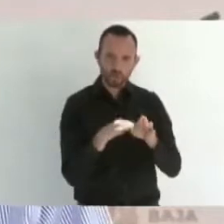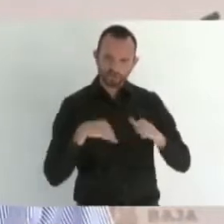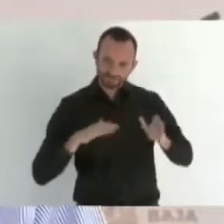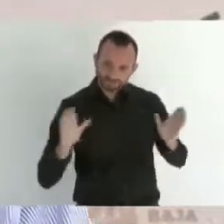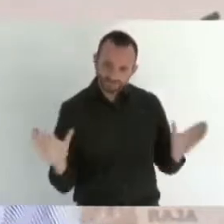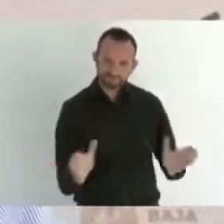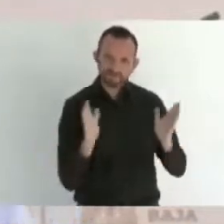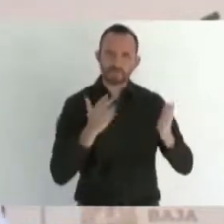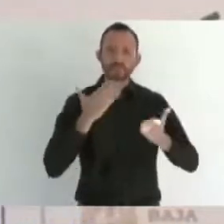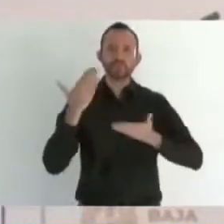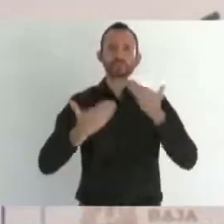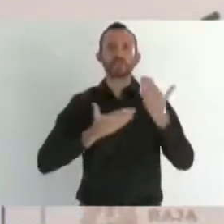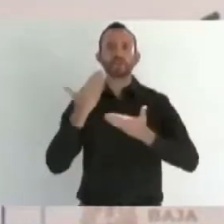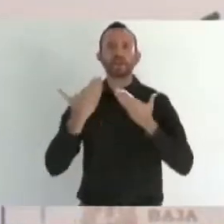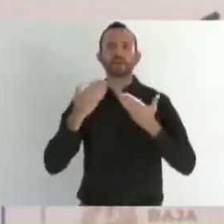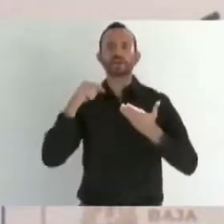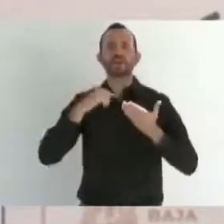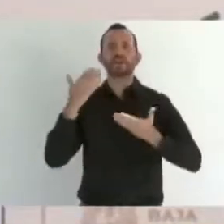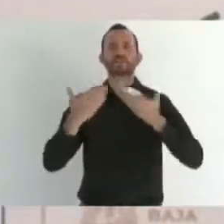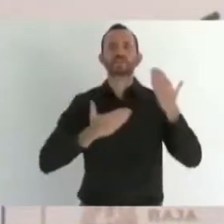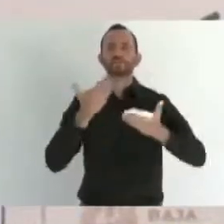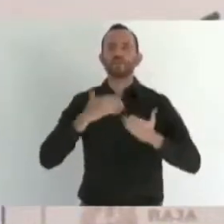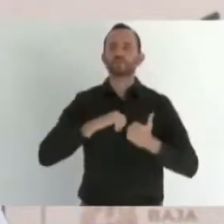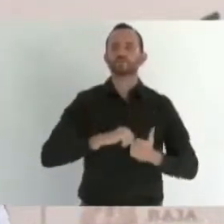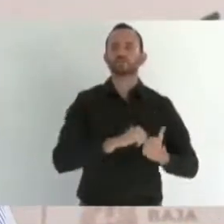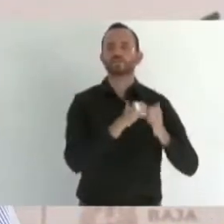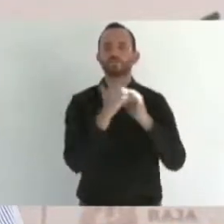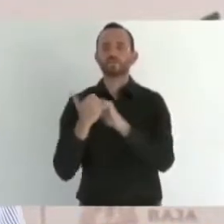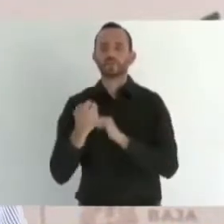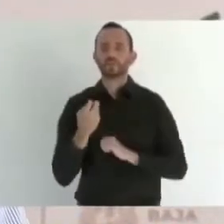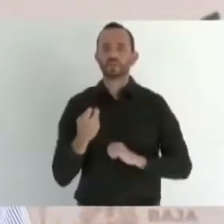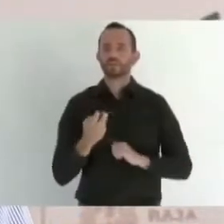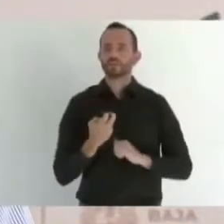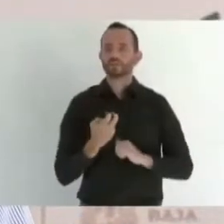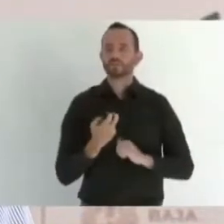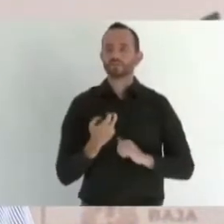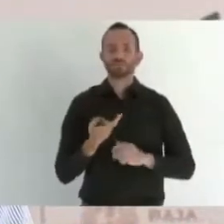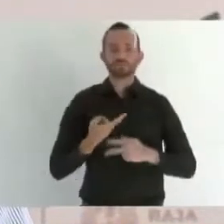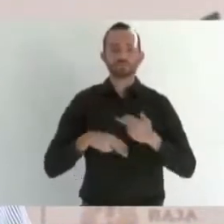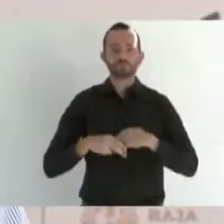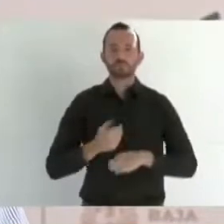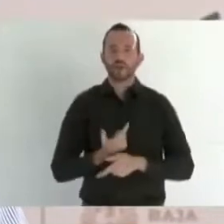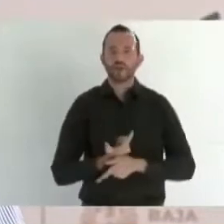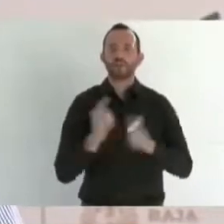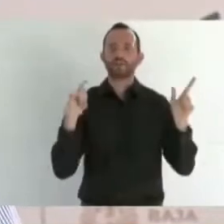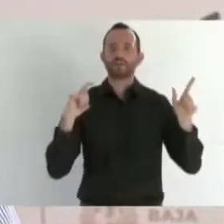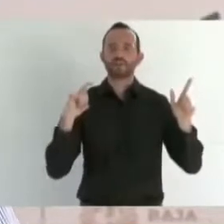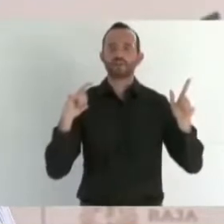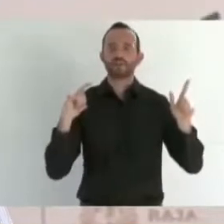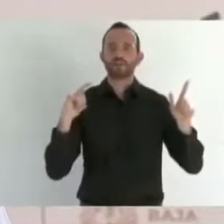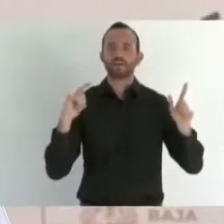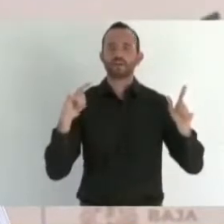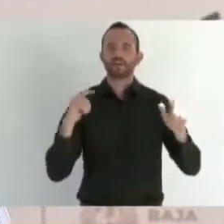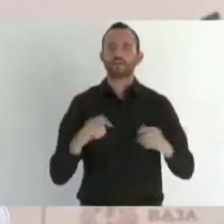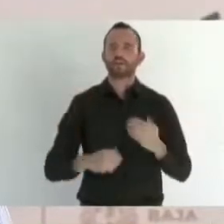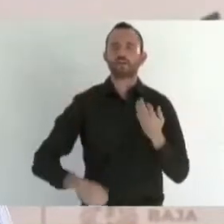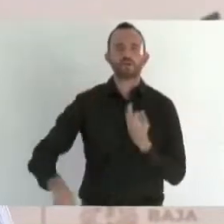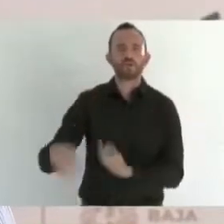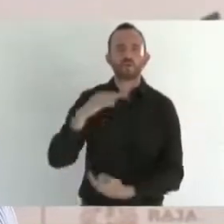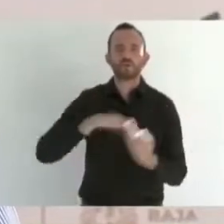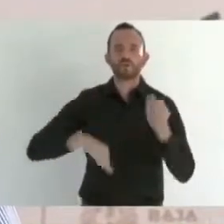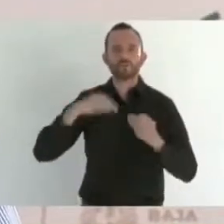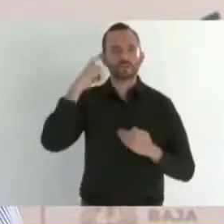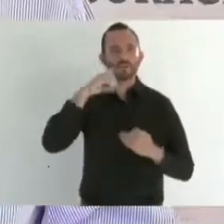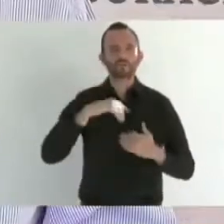la educación nos va a hacer libres a todos para salir adelante y